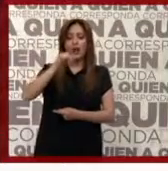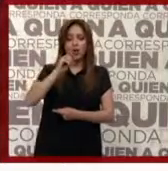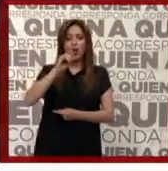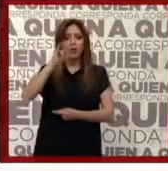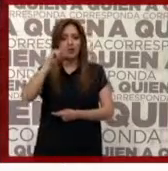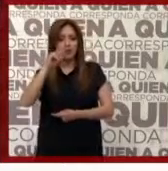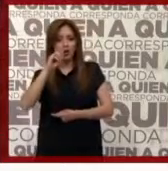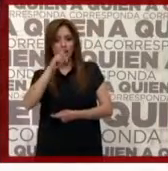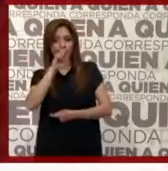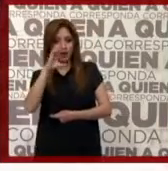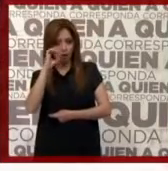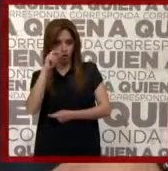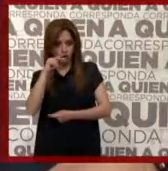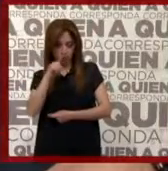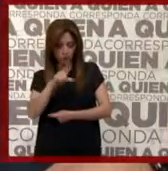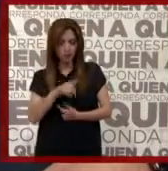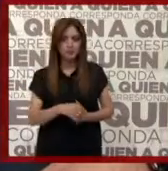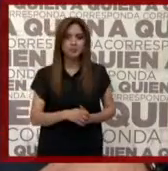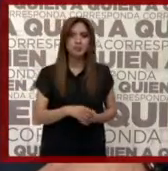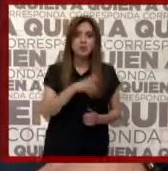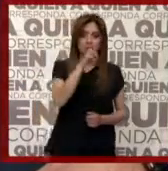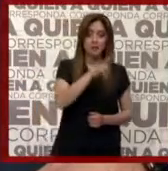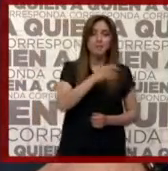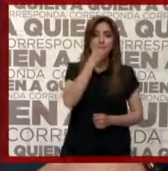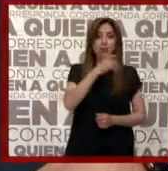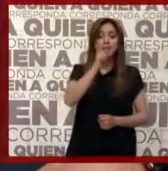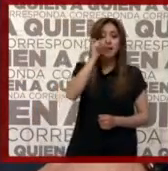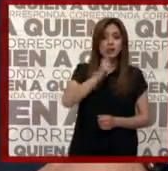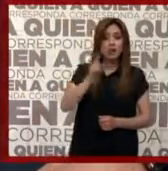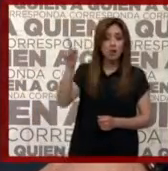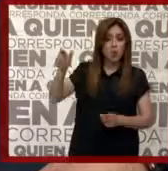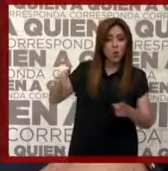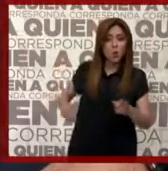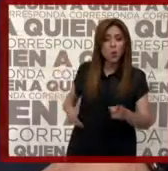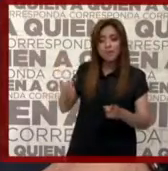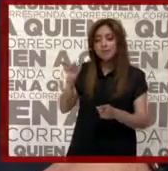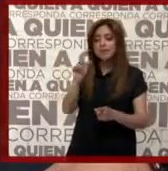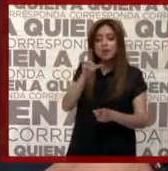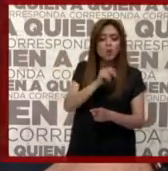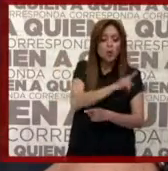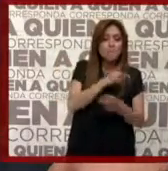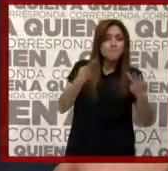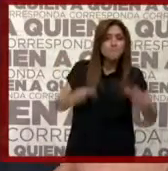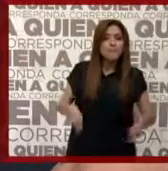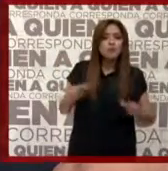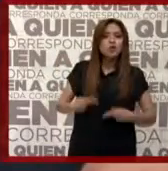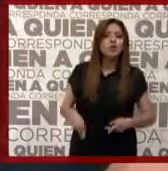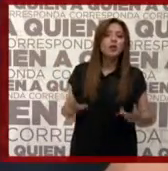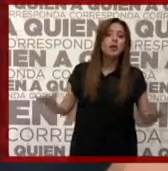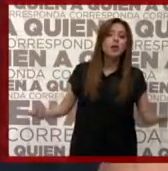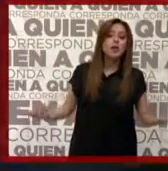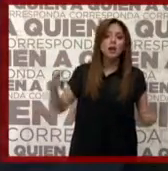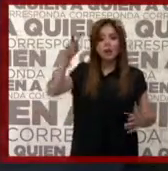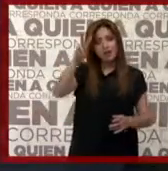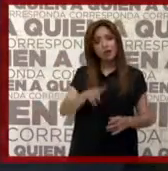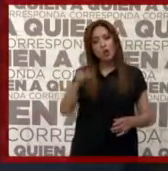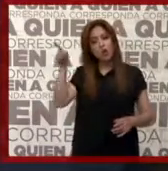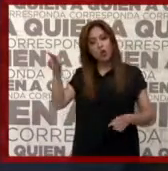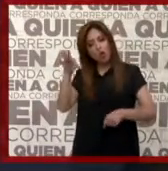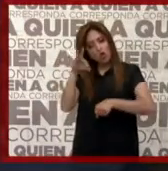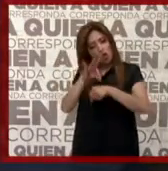porque he visto desde el punto de legal a lo mejor se declara culpable a quién es más inocente que nadie y bueno las mismas series